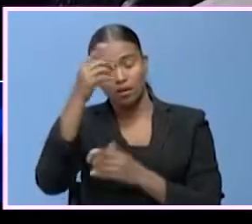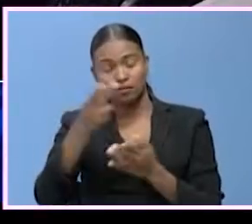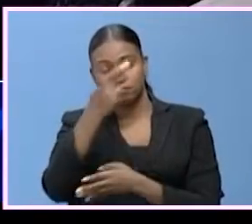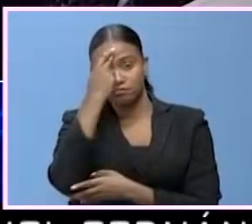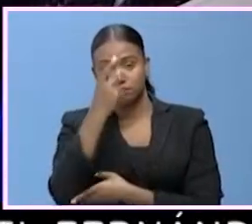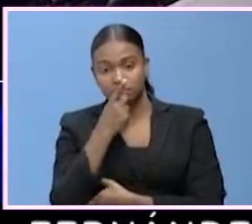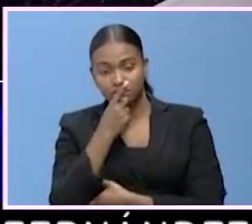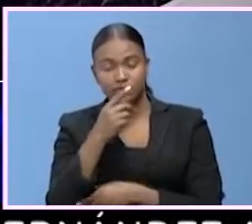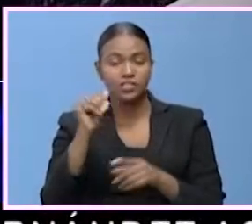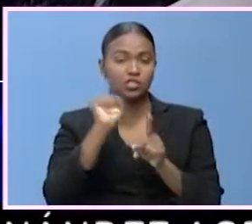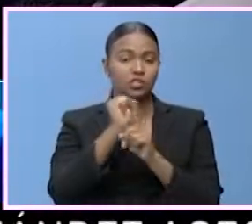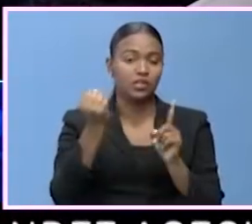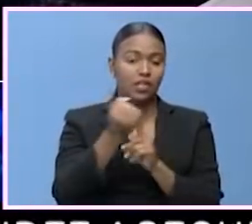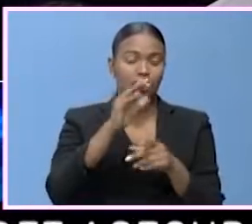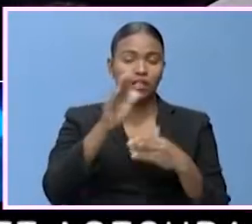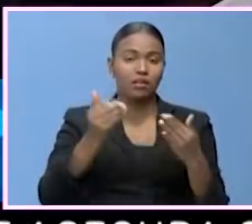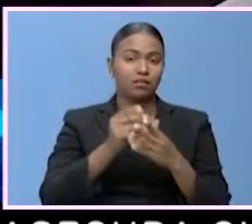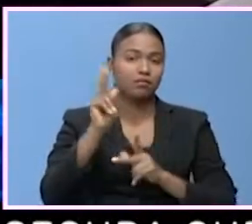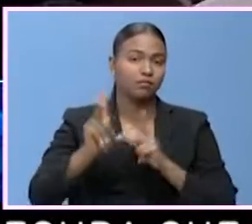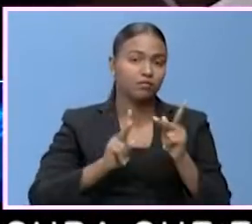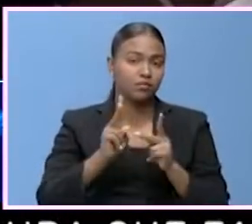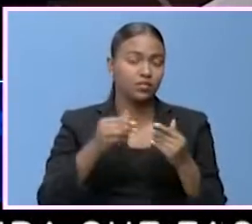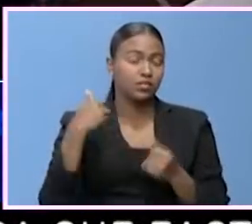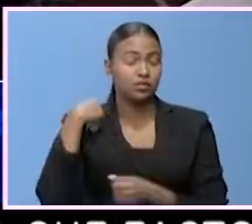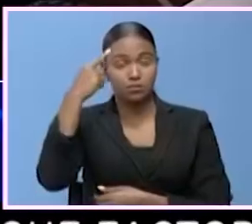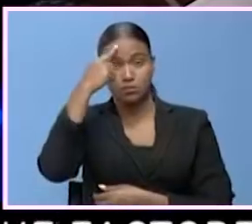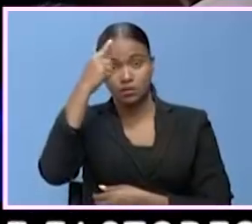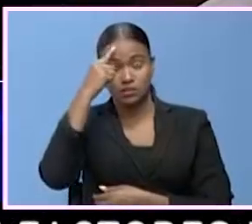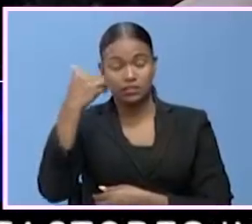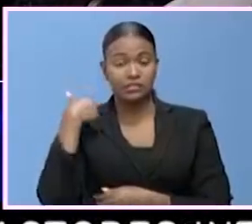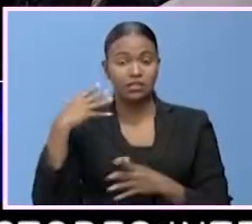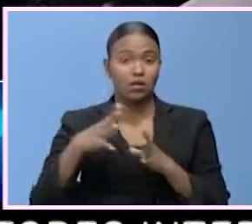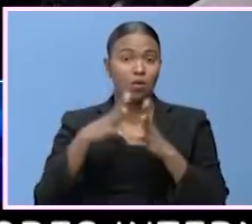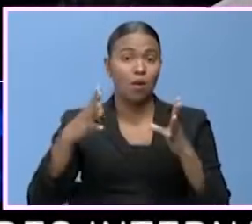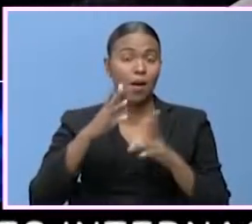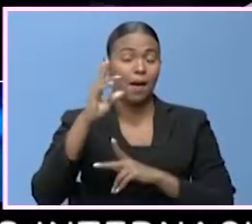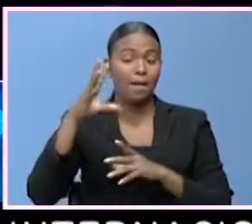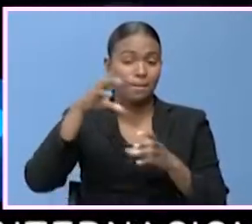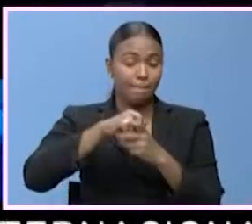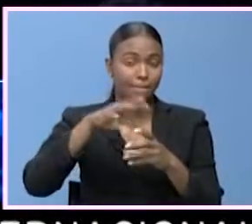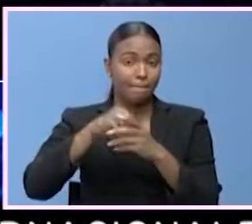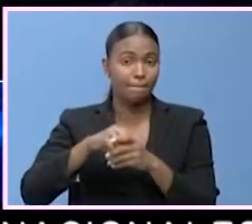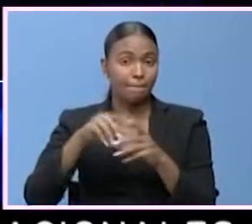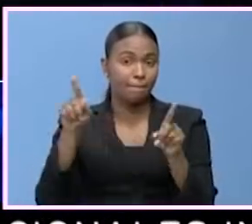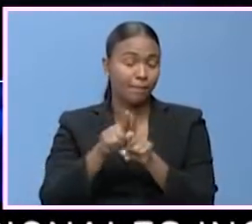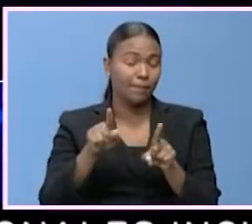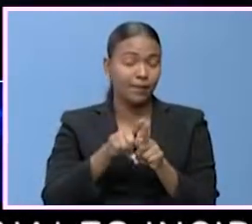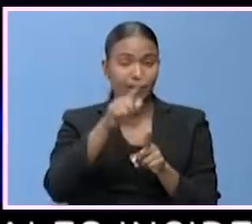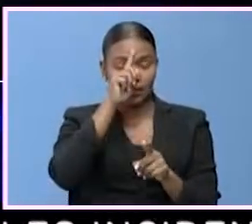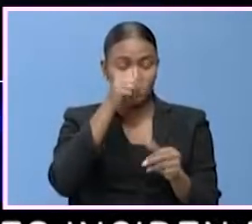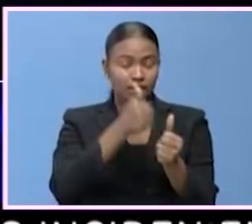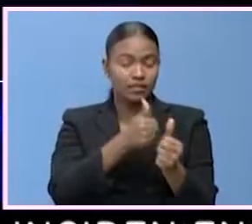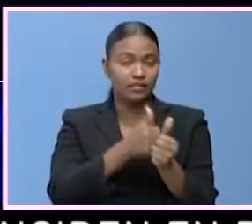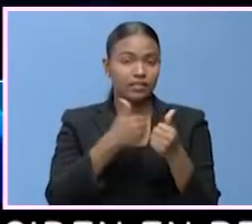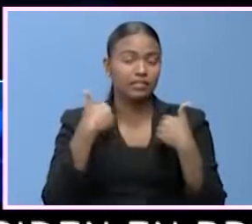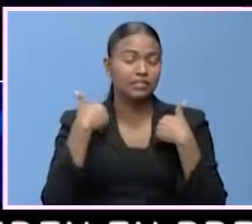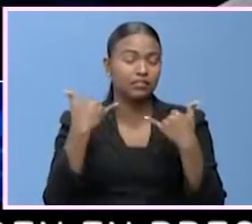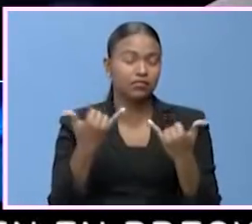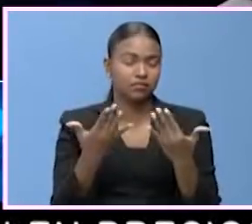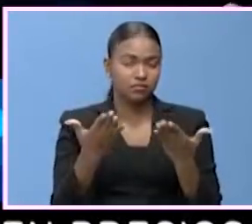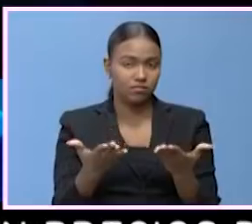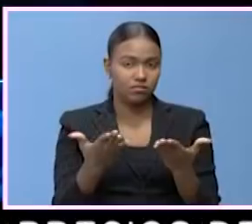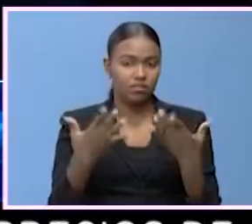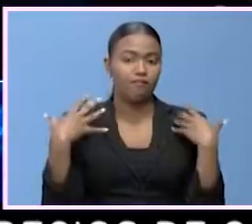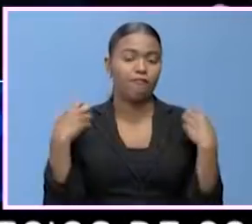la sociedad en su conjunto, entendemos que tenemos una gran oportunidad de mejora y sobre todo ese plan vendrá